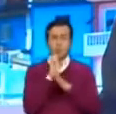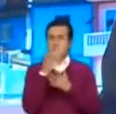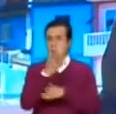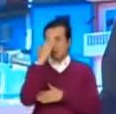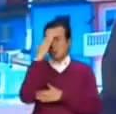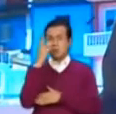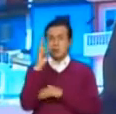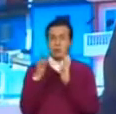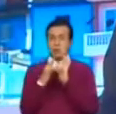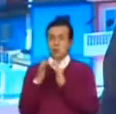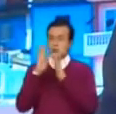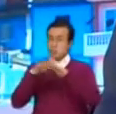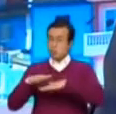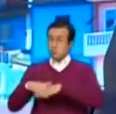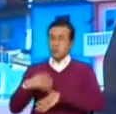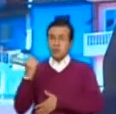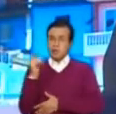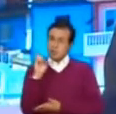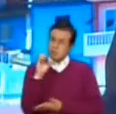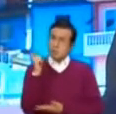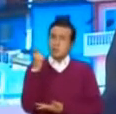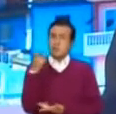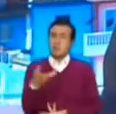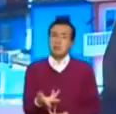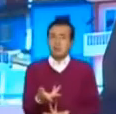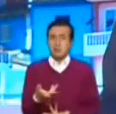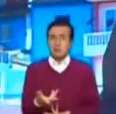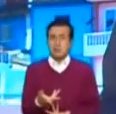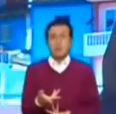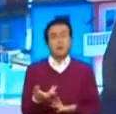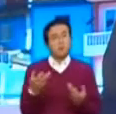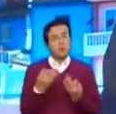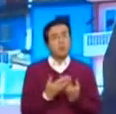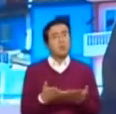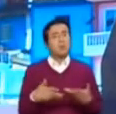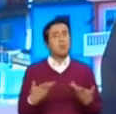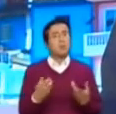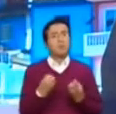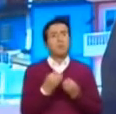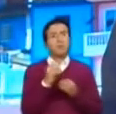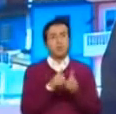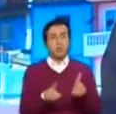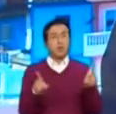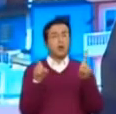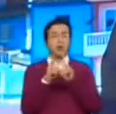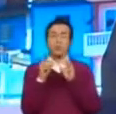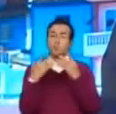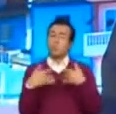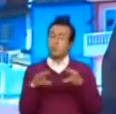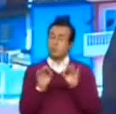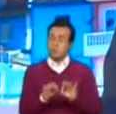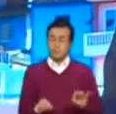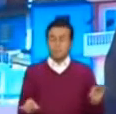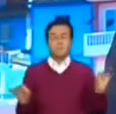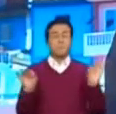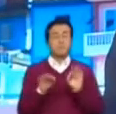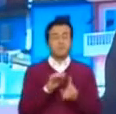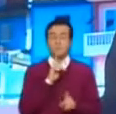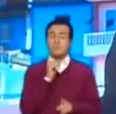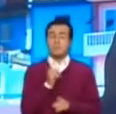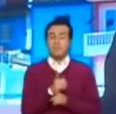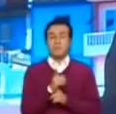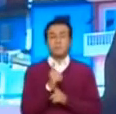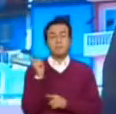desastre del 16 de abril, del terremoto del 16 de abril. Es decir, estamos hablando de cifras absolutamente importantes y de